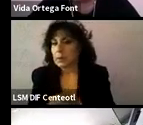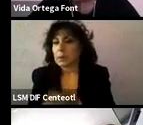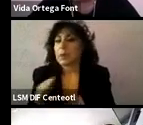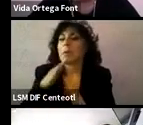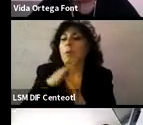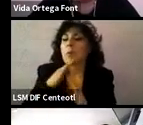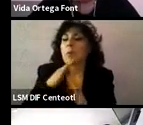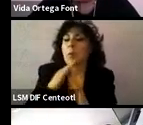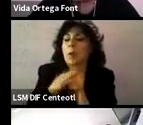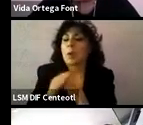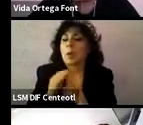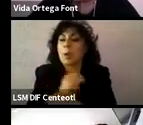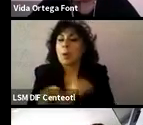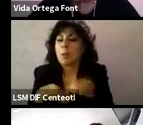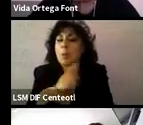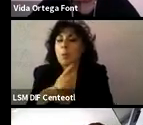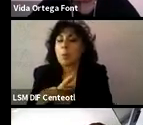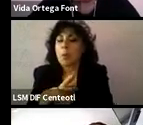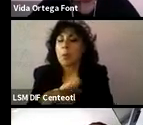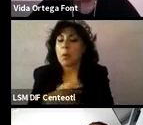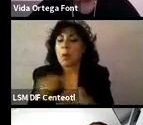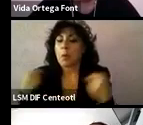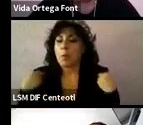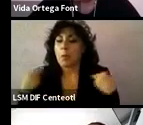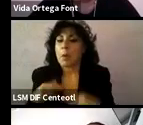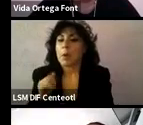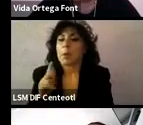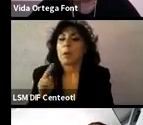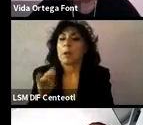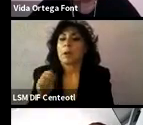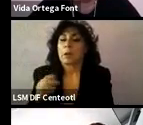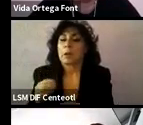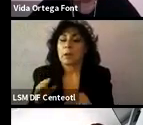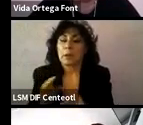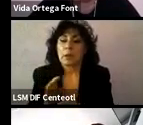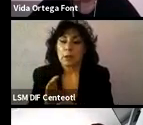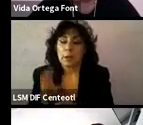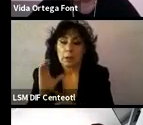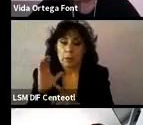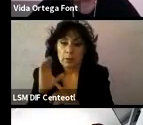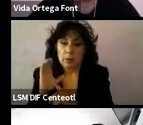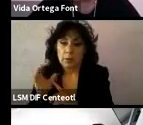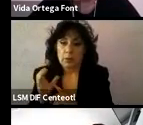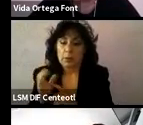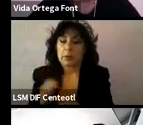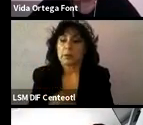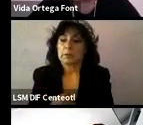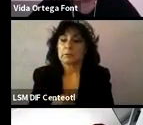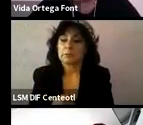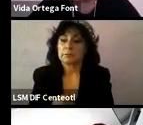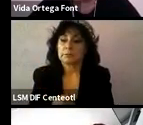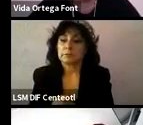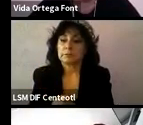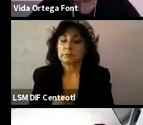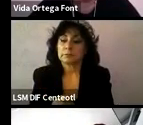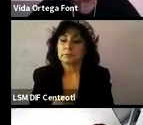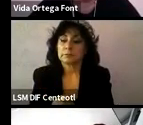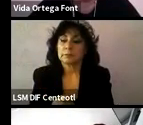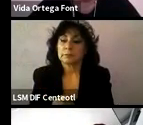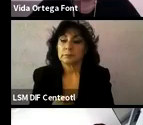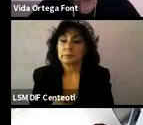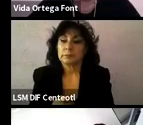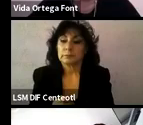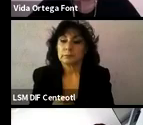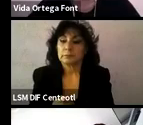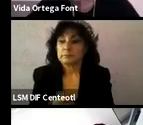moderada por la maestra Hilda Telles Lino, de la Comisión Nacional de los Derechos Humanos. Pues,